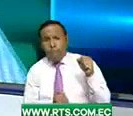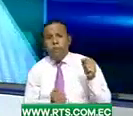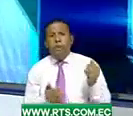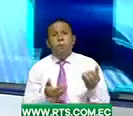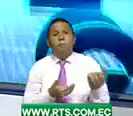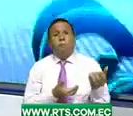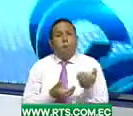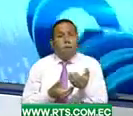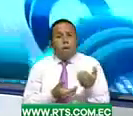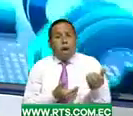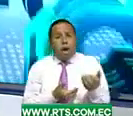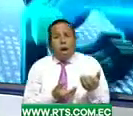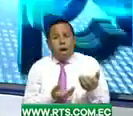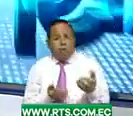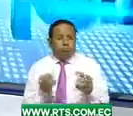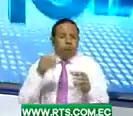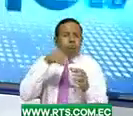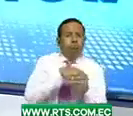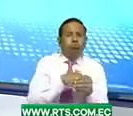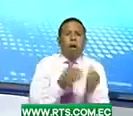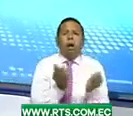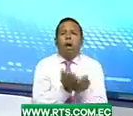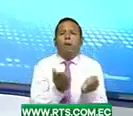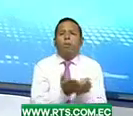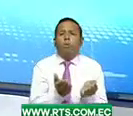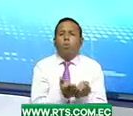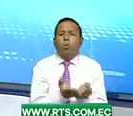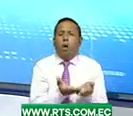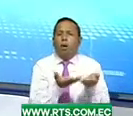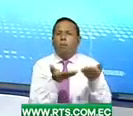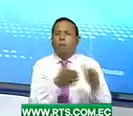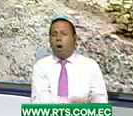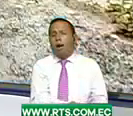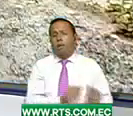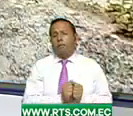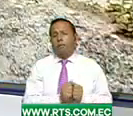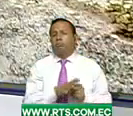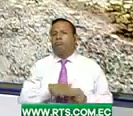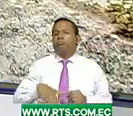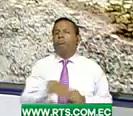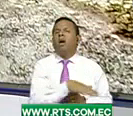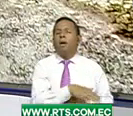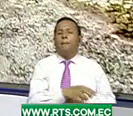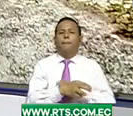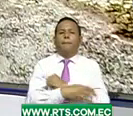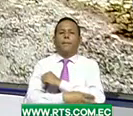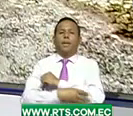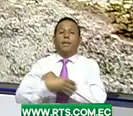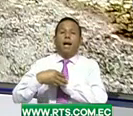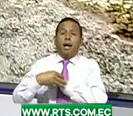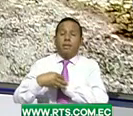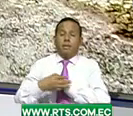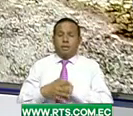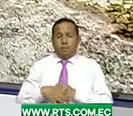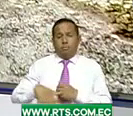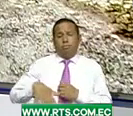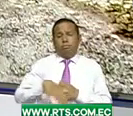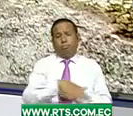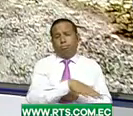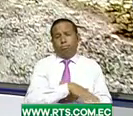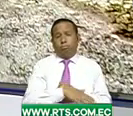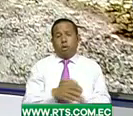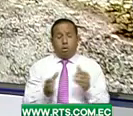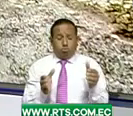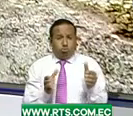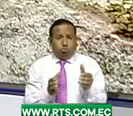nacido en medio de la basura en el relleno sanitario municipal en el cantón Mera, en Pastaza. El pequeño cuerpo estaba en una